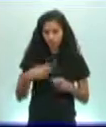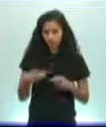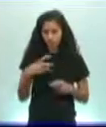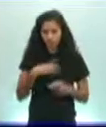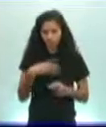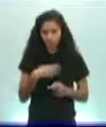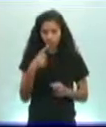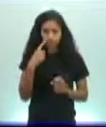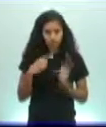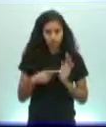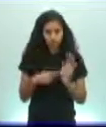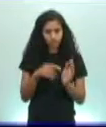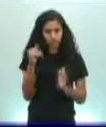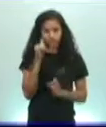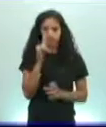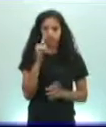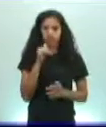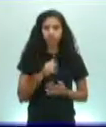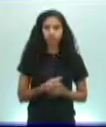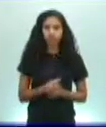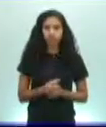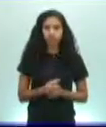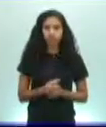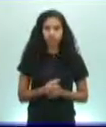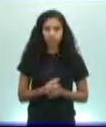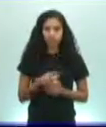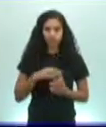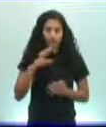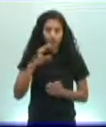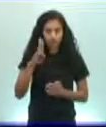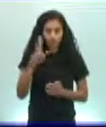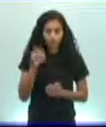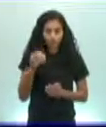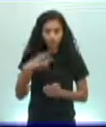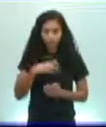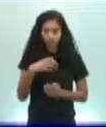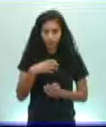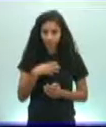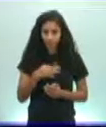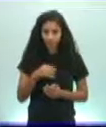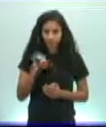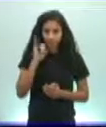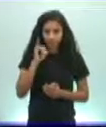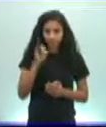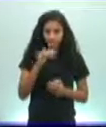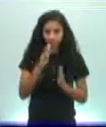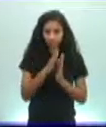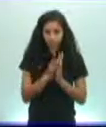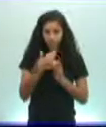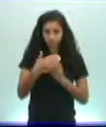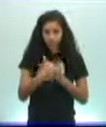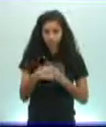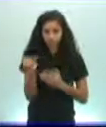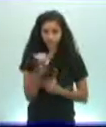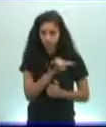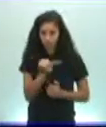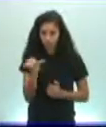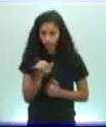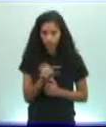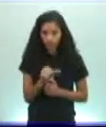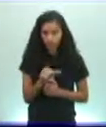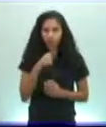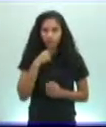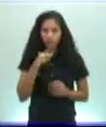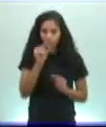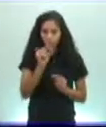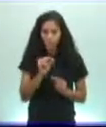el siguiente video. Un cubo es un cuerpo geométrico que tiene 6 caras cuadradas iguales y por lo tanto la medida